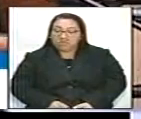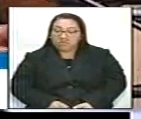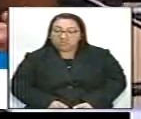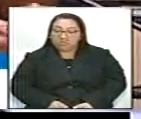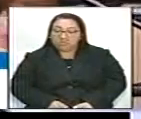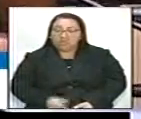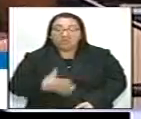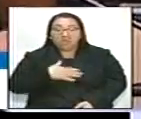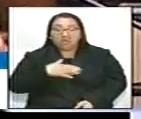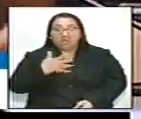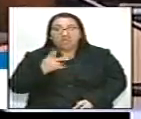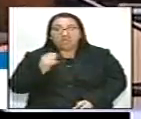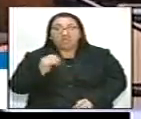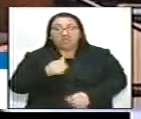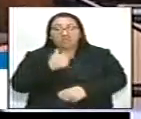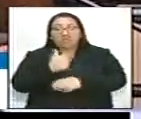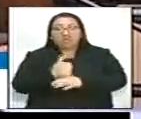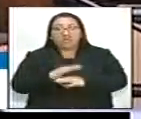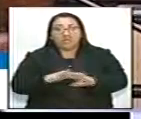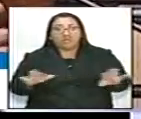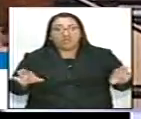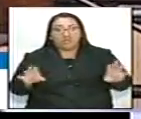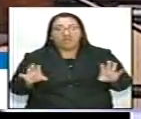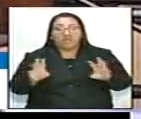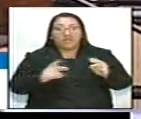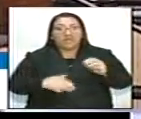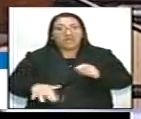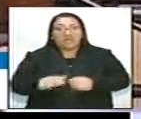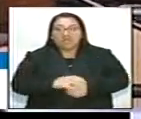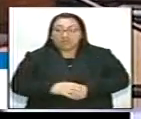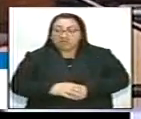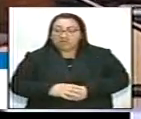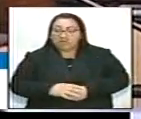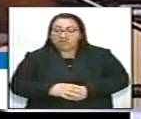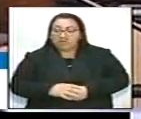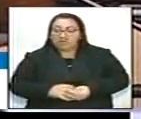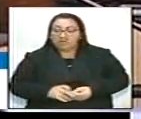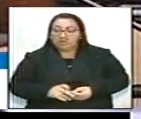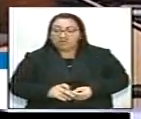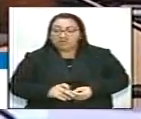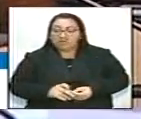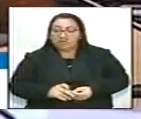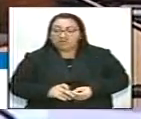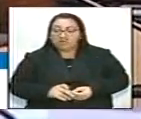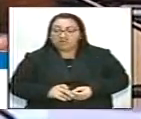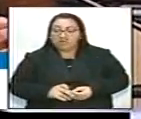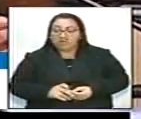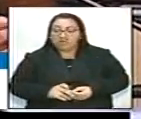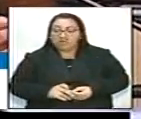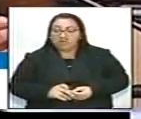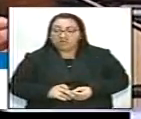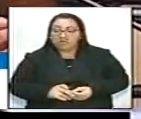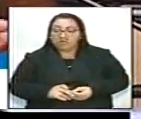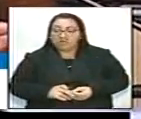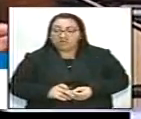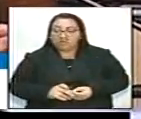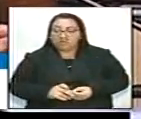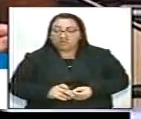entre principio de autonomía y principio de extraterritorialidad, ¿no? Que es más o menos lo que están aplicando. Y entonces los